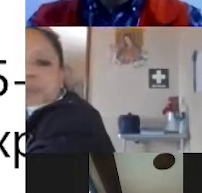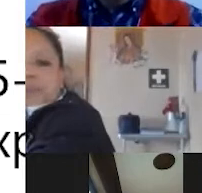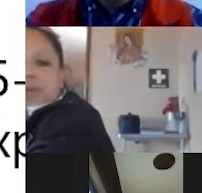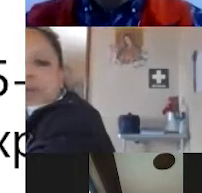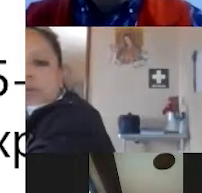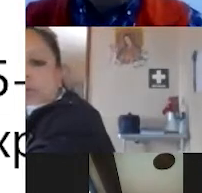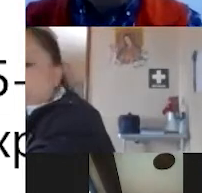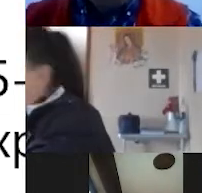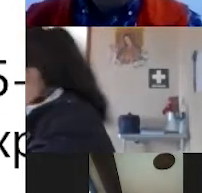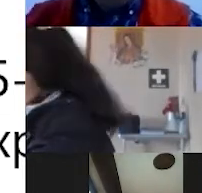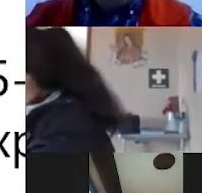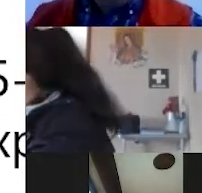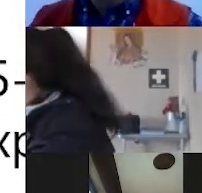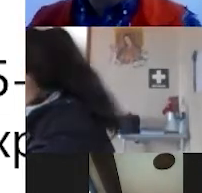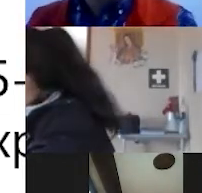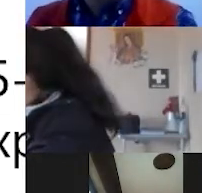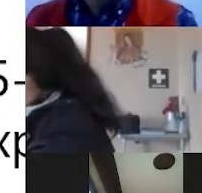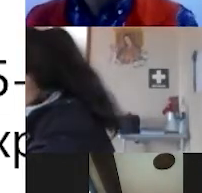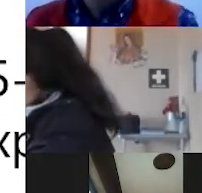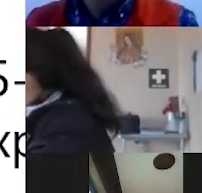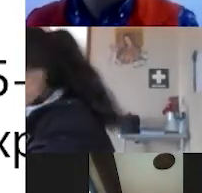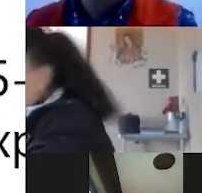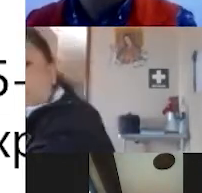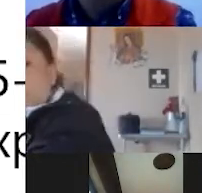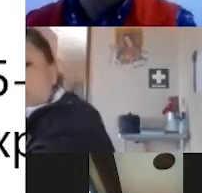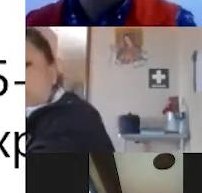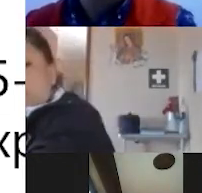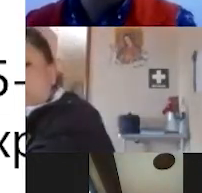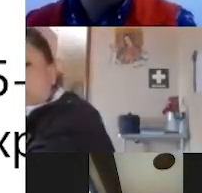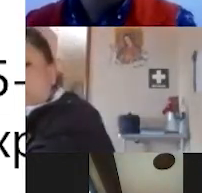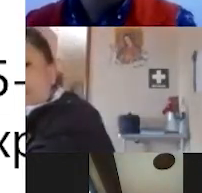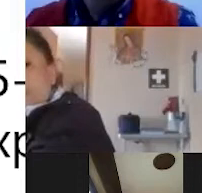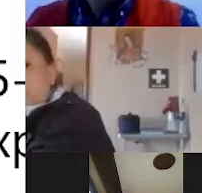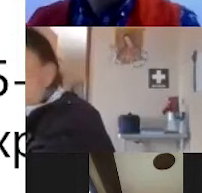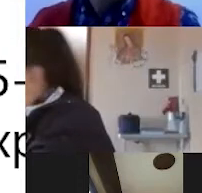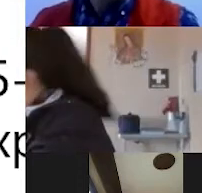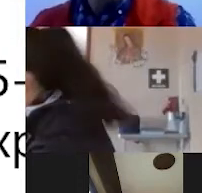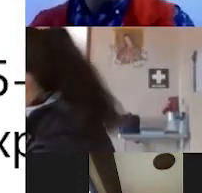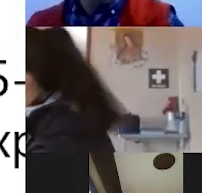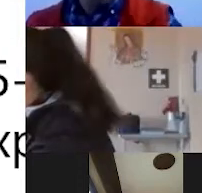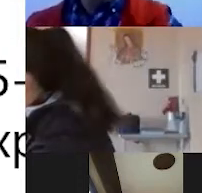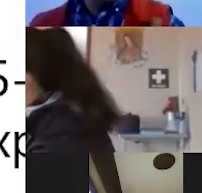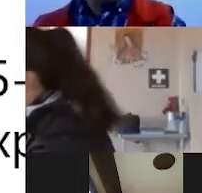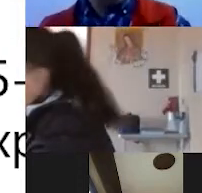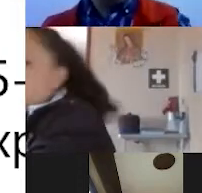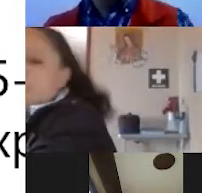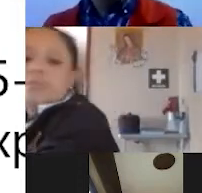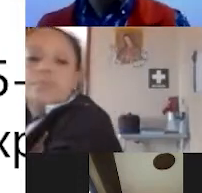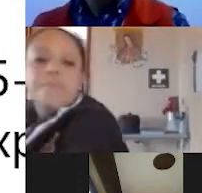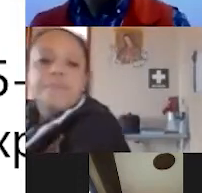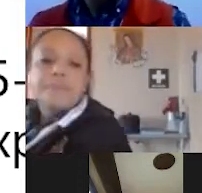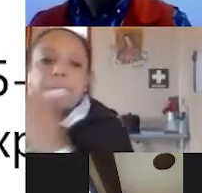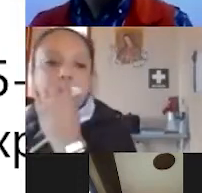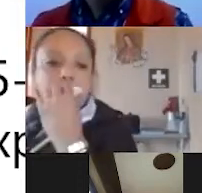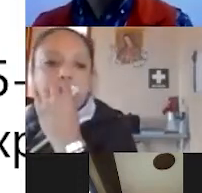fuerza considerable. Y aquí es muy importante mencionar algo. Si nosotros vamos a aplicar maniobra de